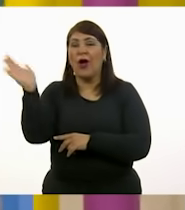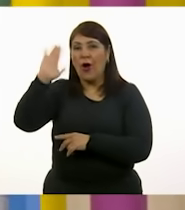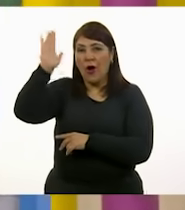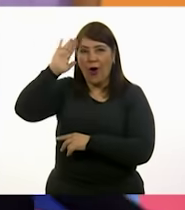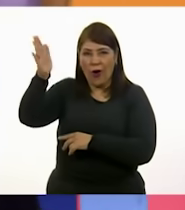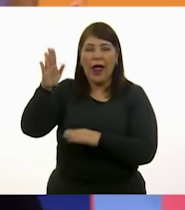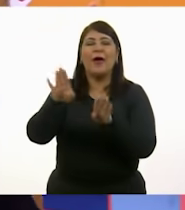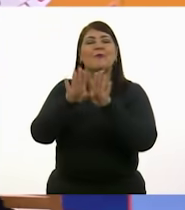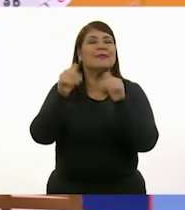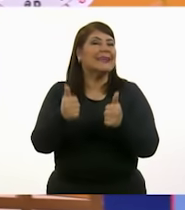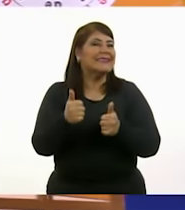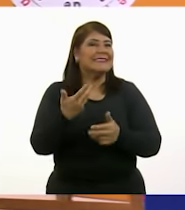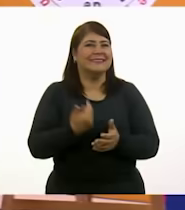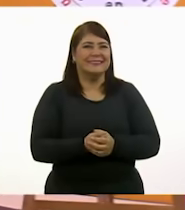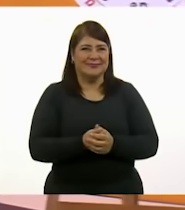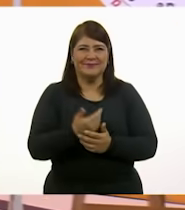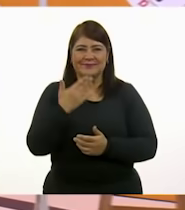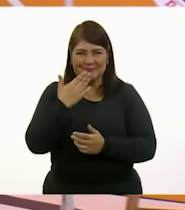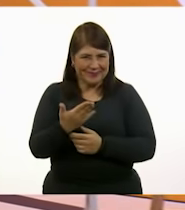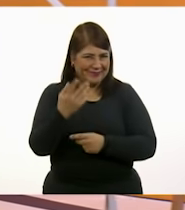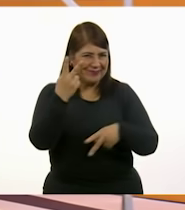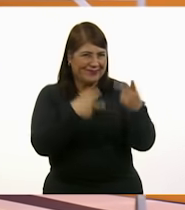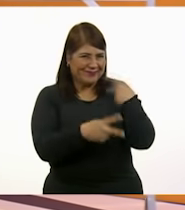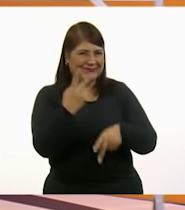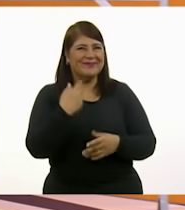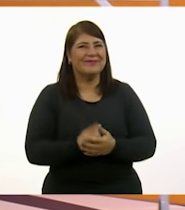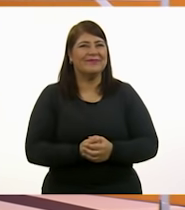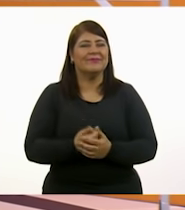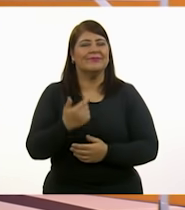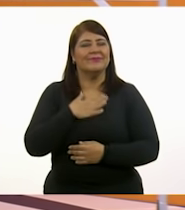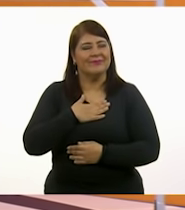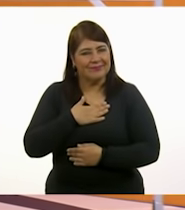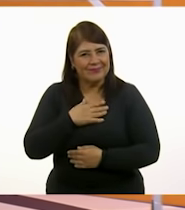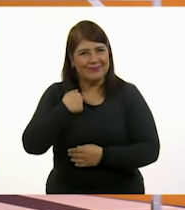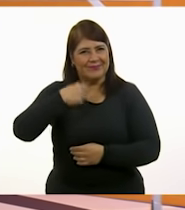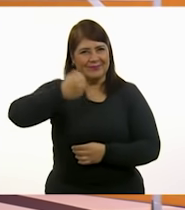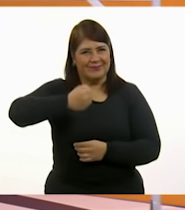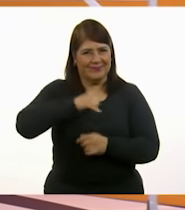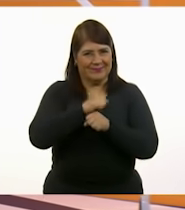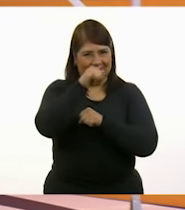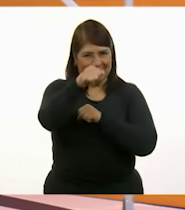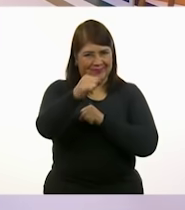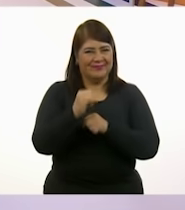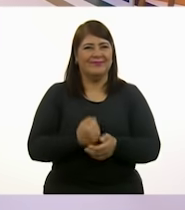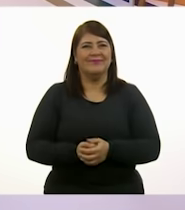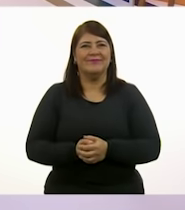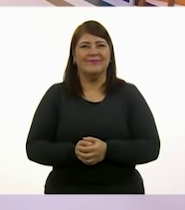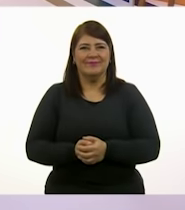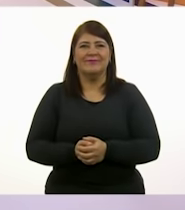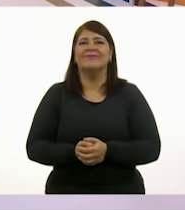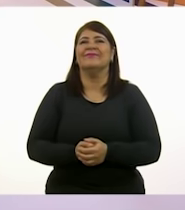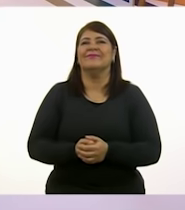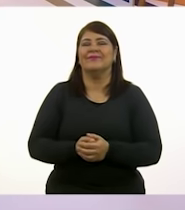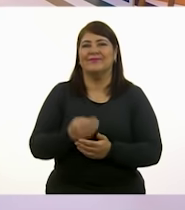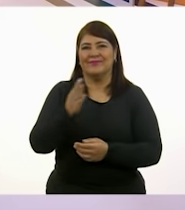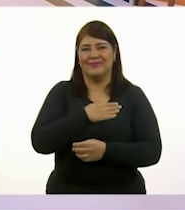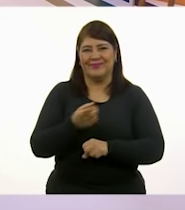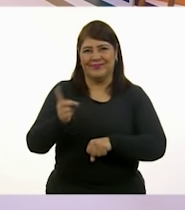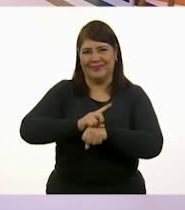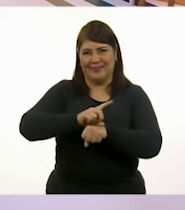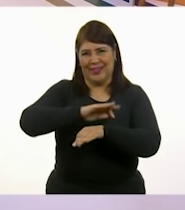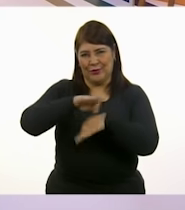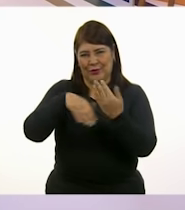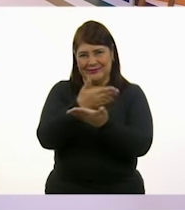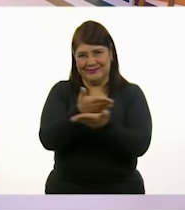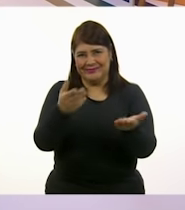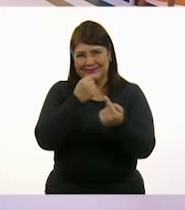profe Danis? Aquí está. ¡Bienvenido! ¡Te saludo a la distancia! ¡Claro que sí! ¡Buenos días a todos! A todas y